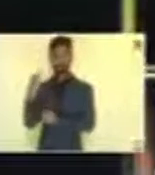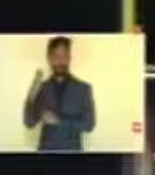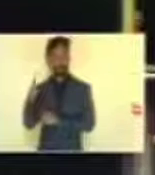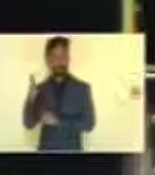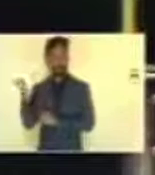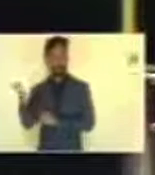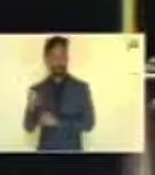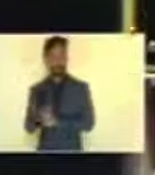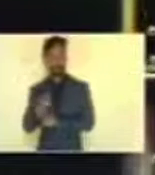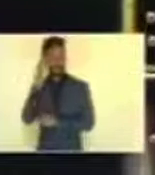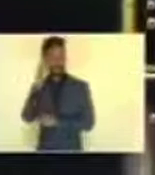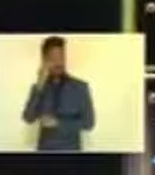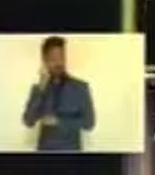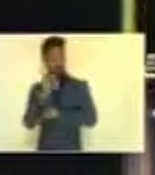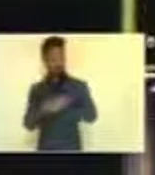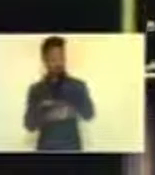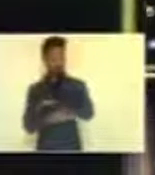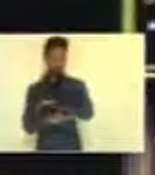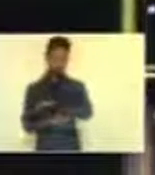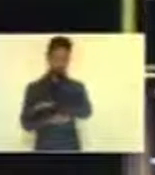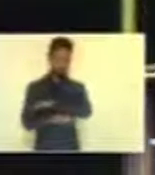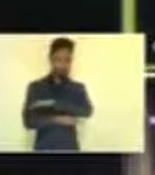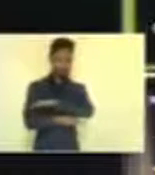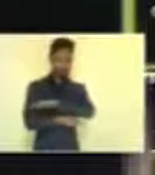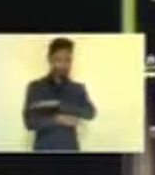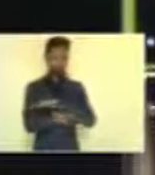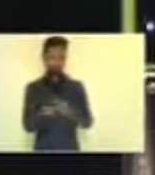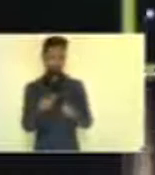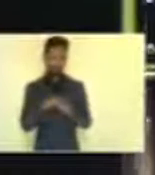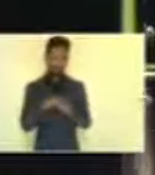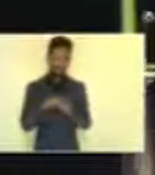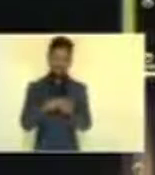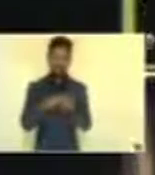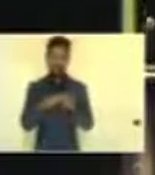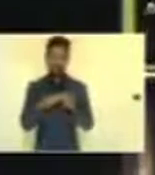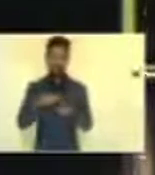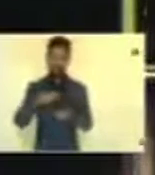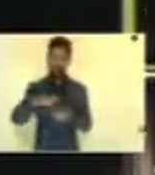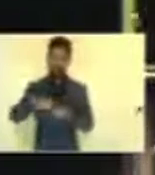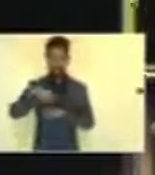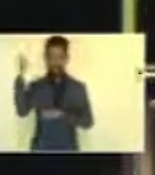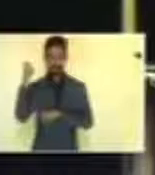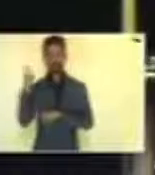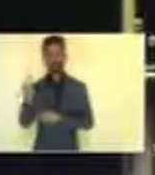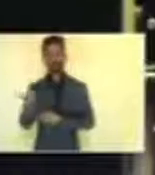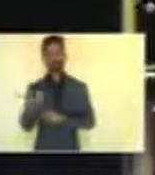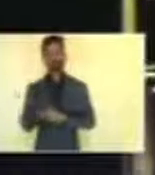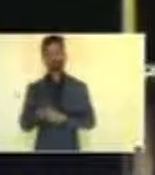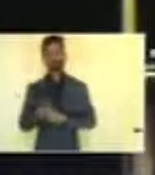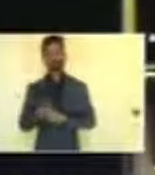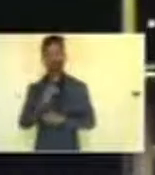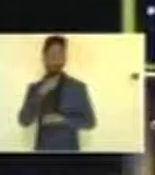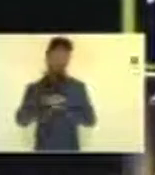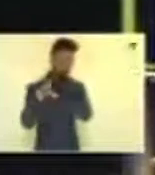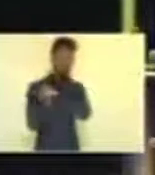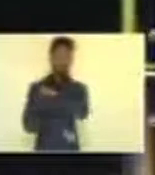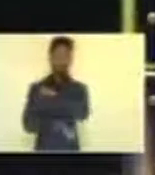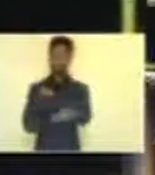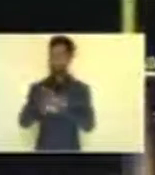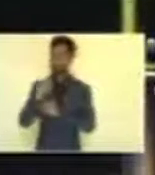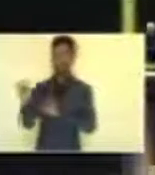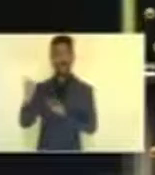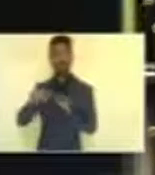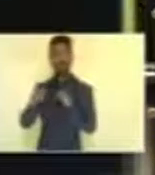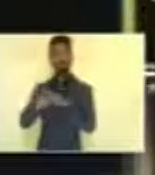penalidad sobre la corrupción financiera que hubo en este país. ¿Y quién mejor que la persona que es amigo de ellos, la persona